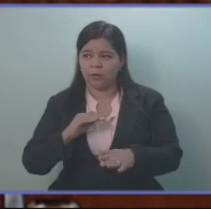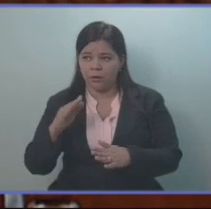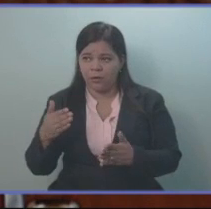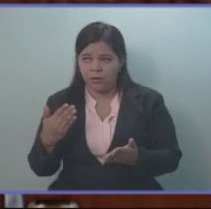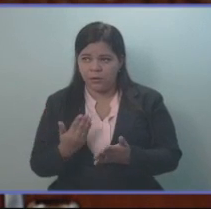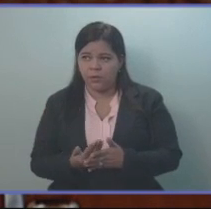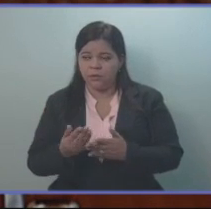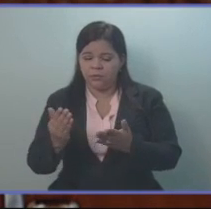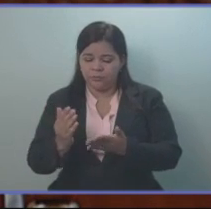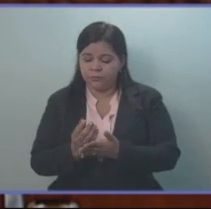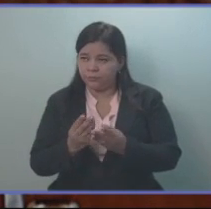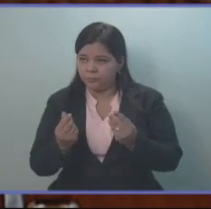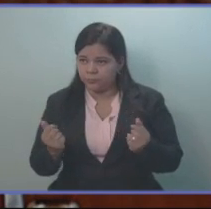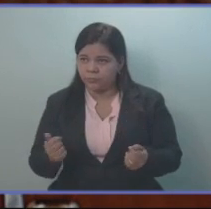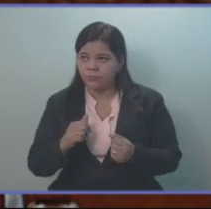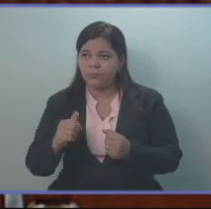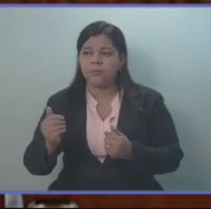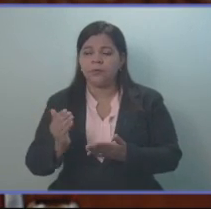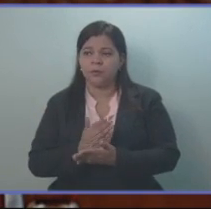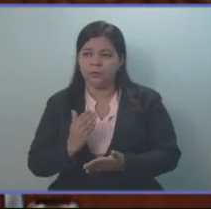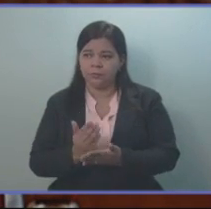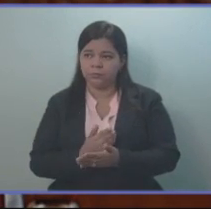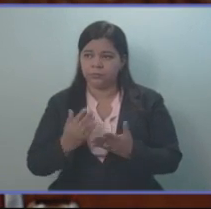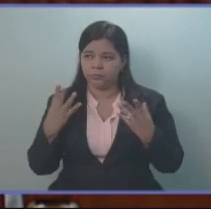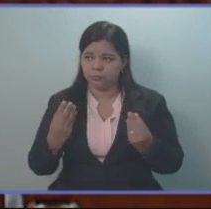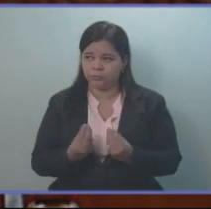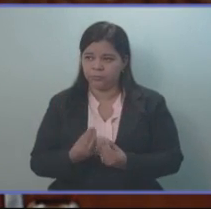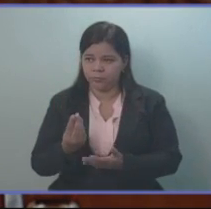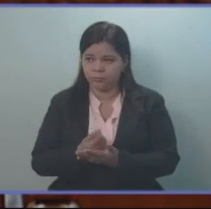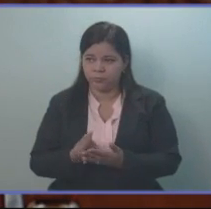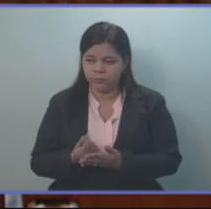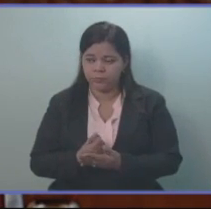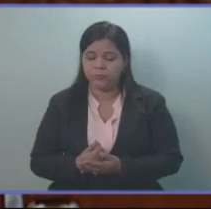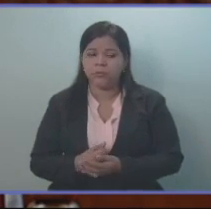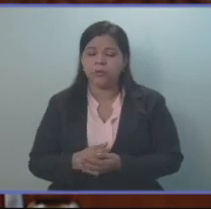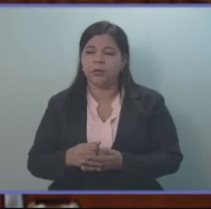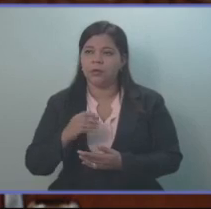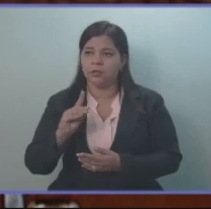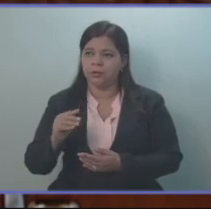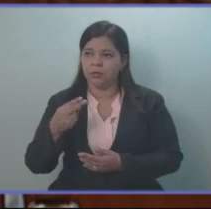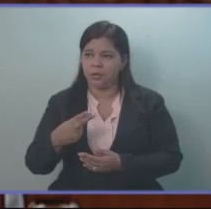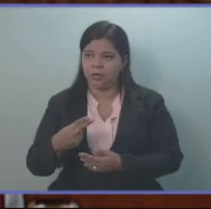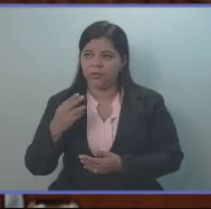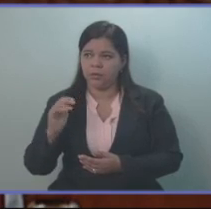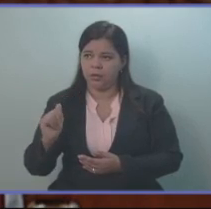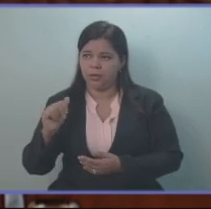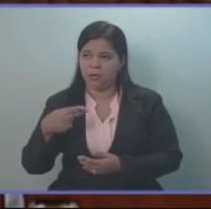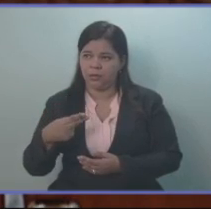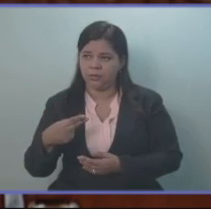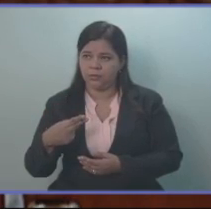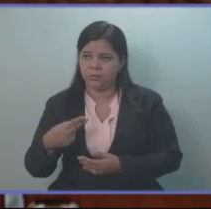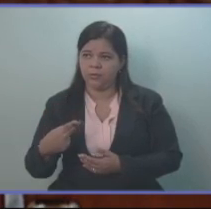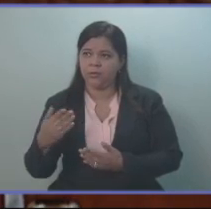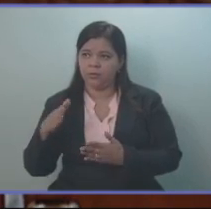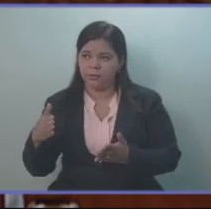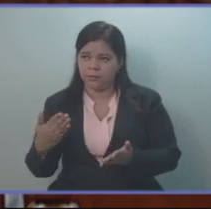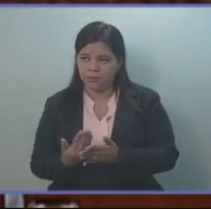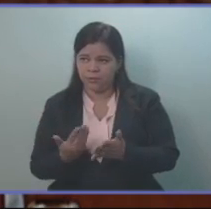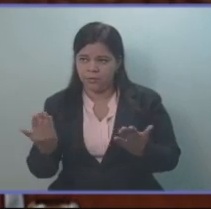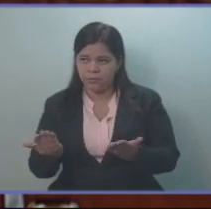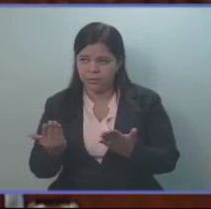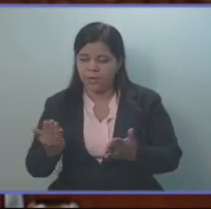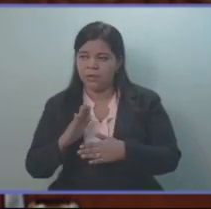resultados del estudio socioeconómico por el BMBDU a través del DHAH realice a